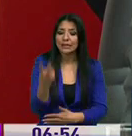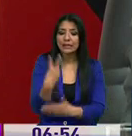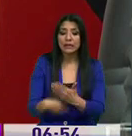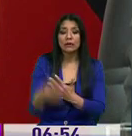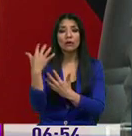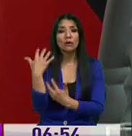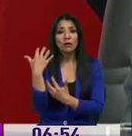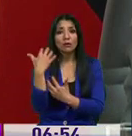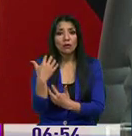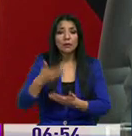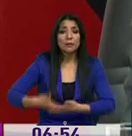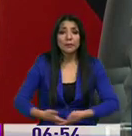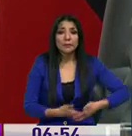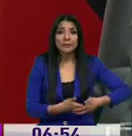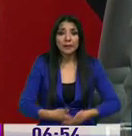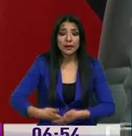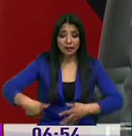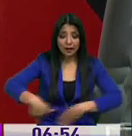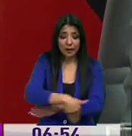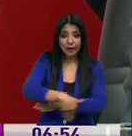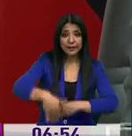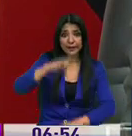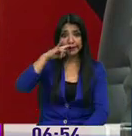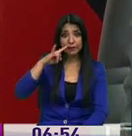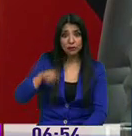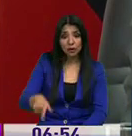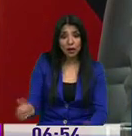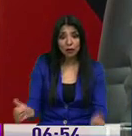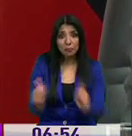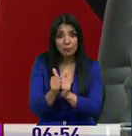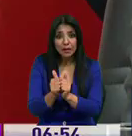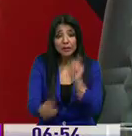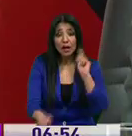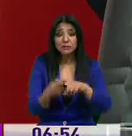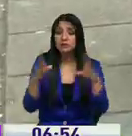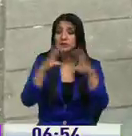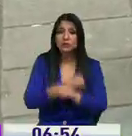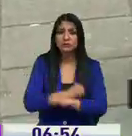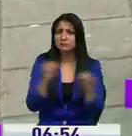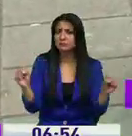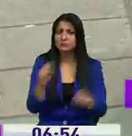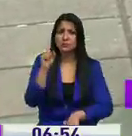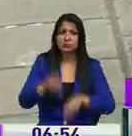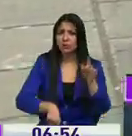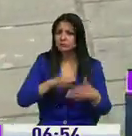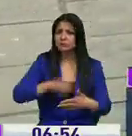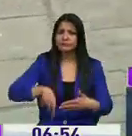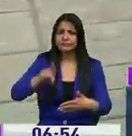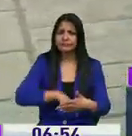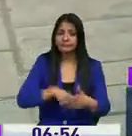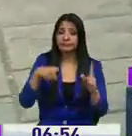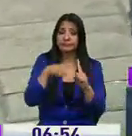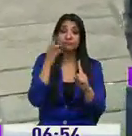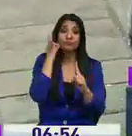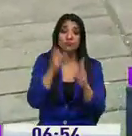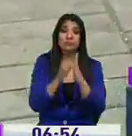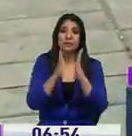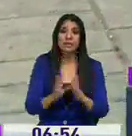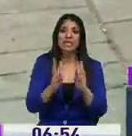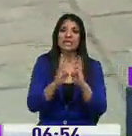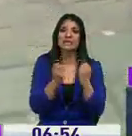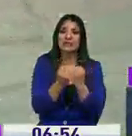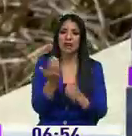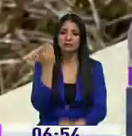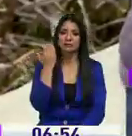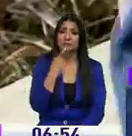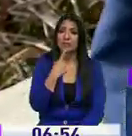niños a los bebés en las calles expuestos incluso a altas horas de la noche la ministra de inclusión berenice cordero aseguró en días pasados